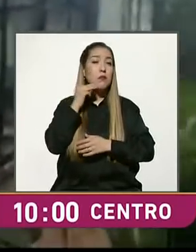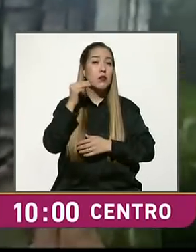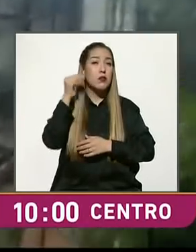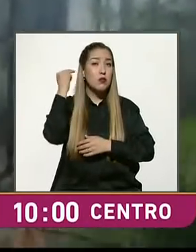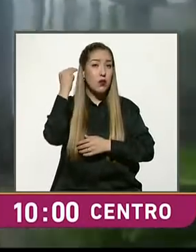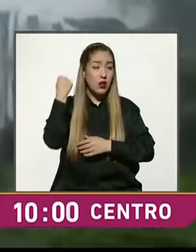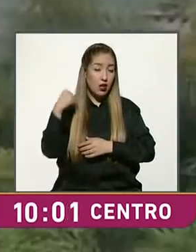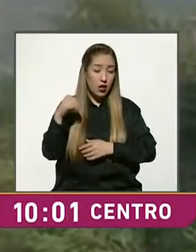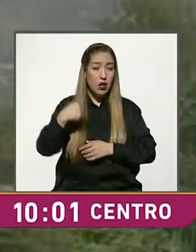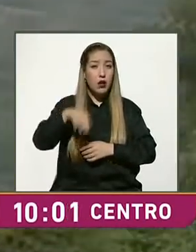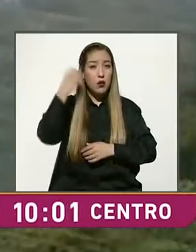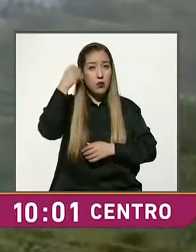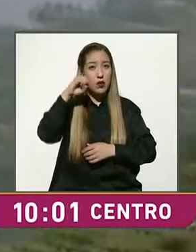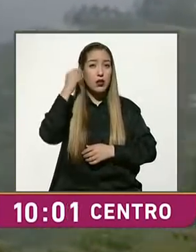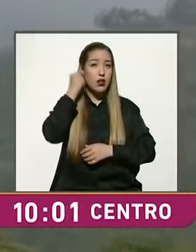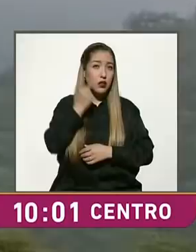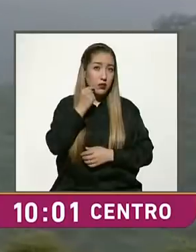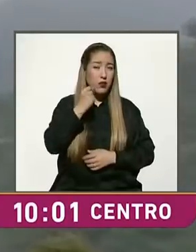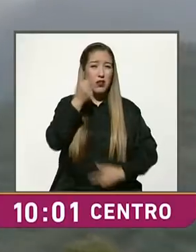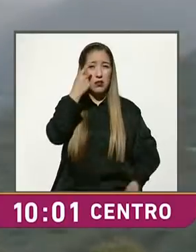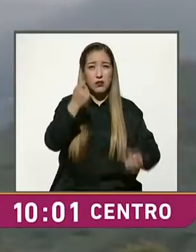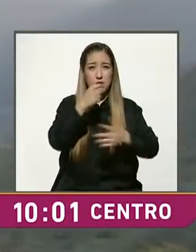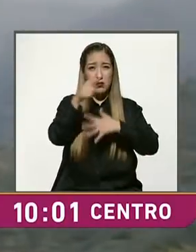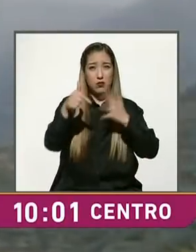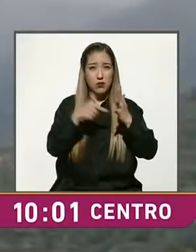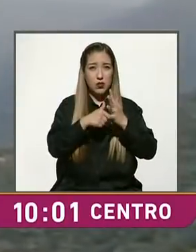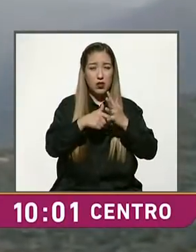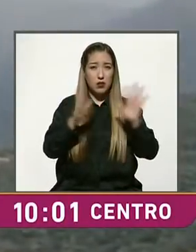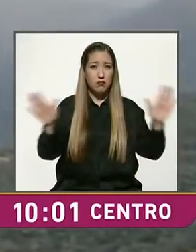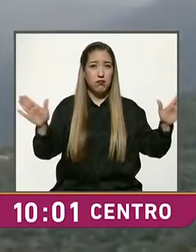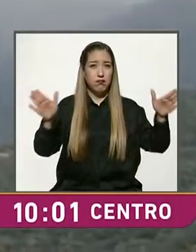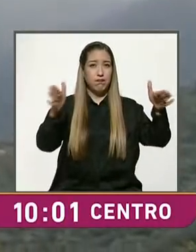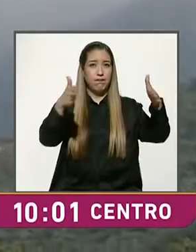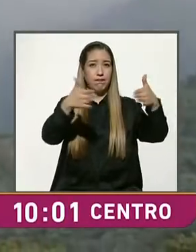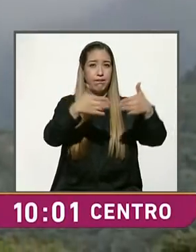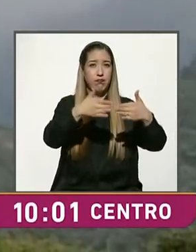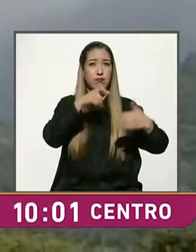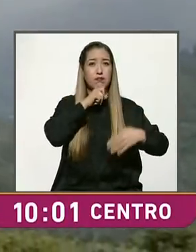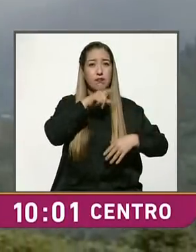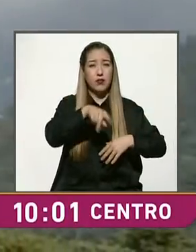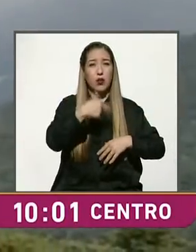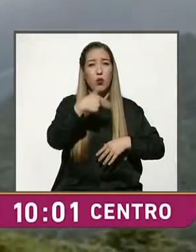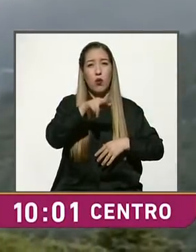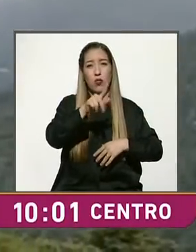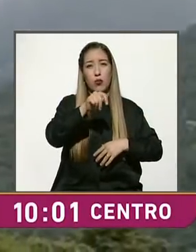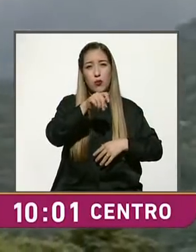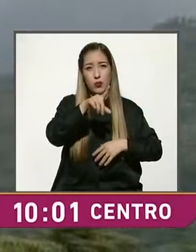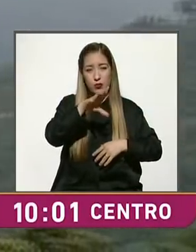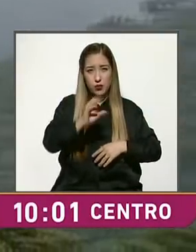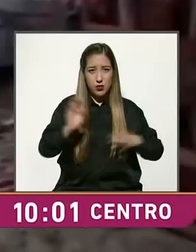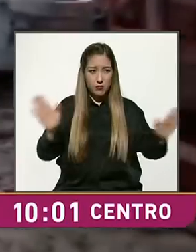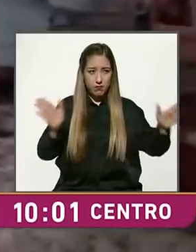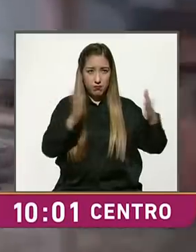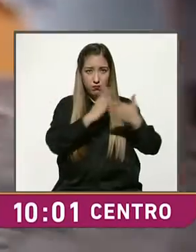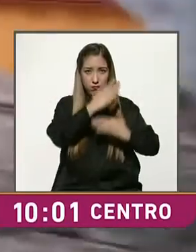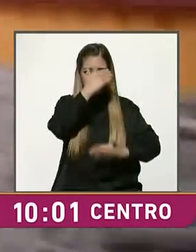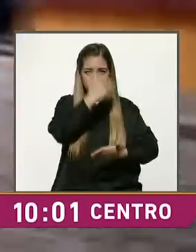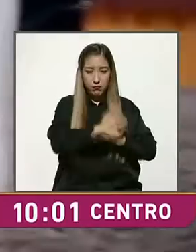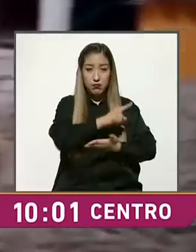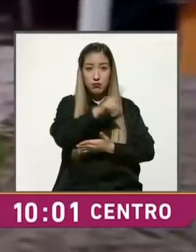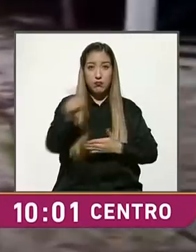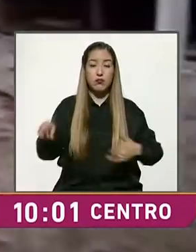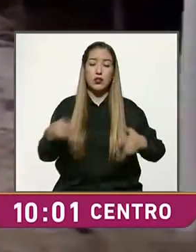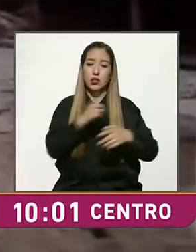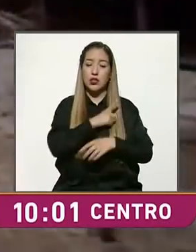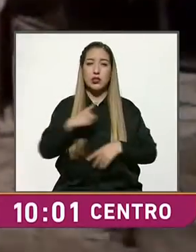La Secretaría de Marina cerró algunos puertos como Lázaro Cárdenas, Puerto Marqués y Bahías de Huatulco. Las autoridades pidieron a la población